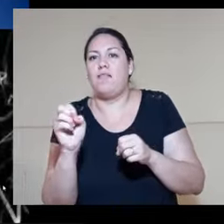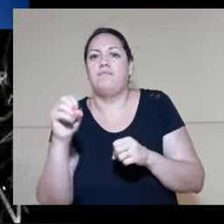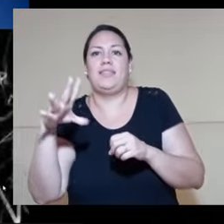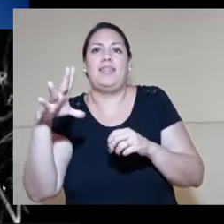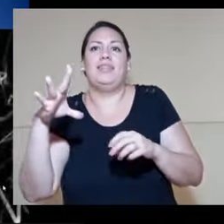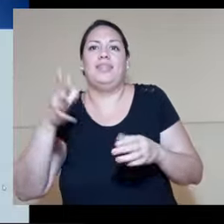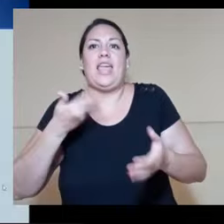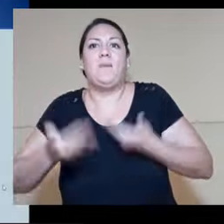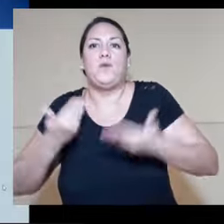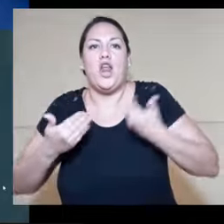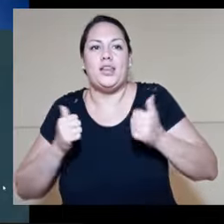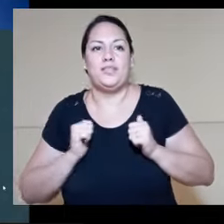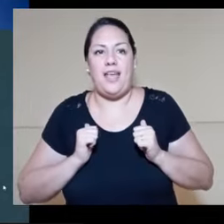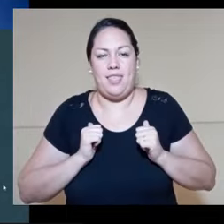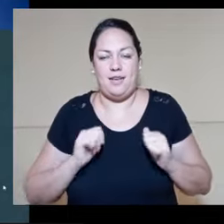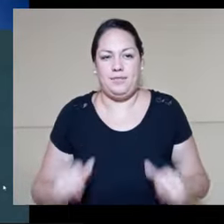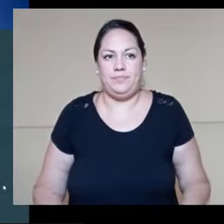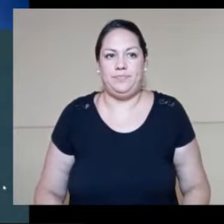despolarizarla.